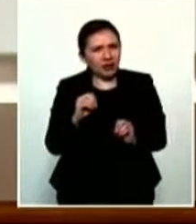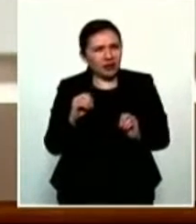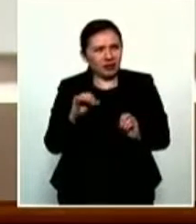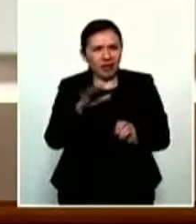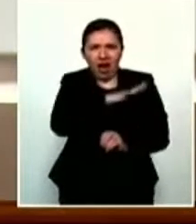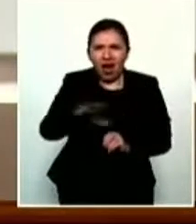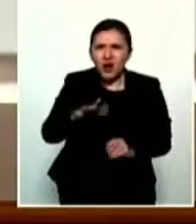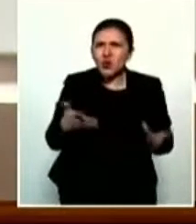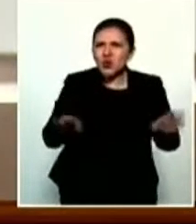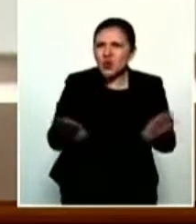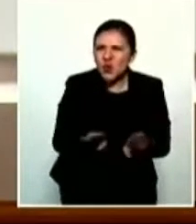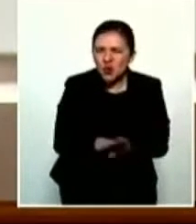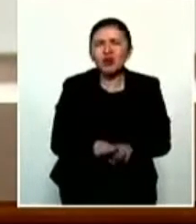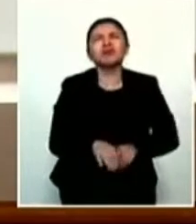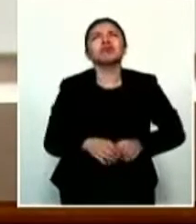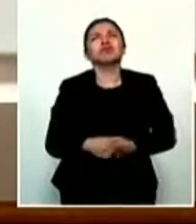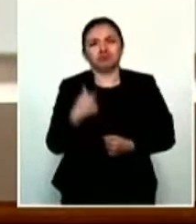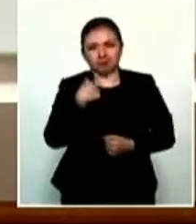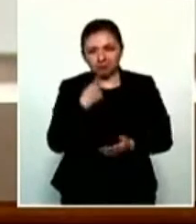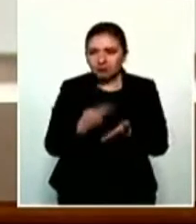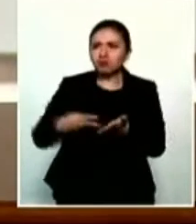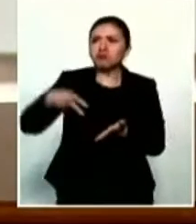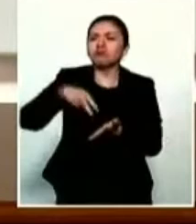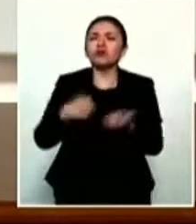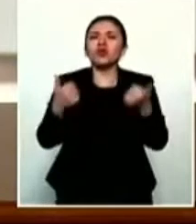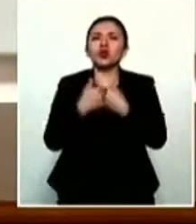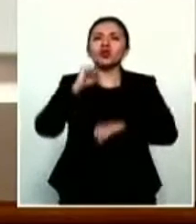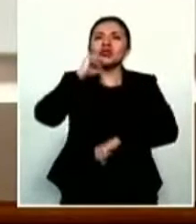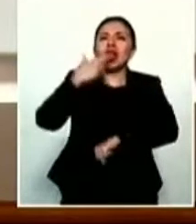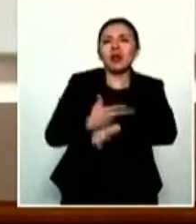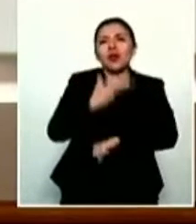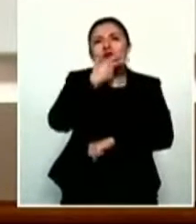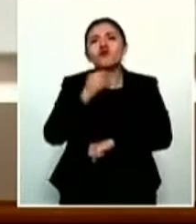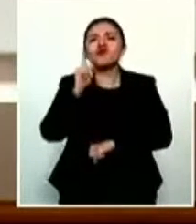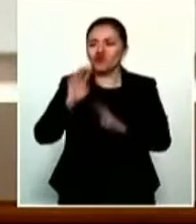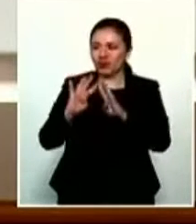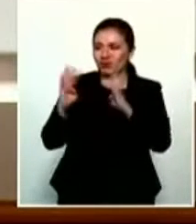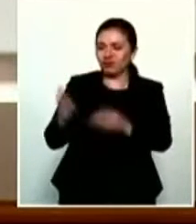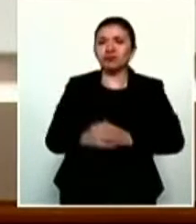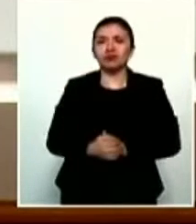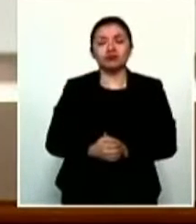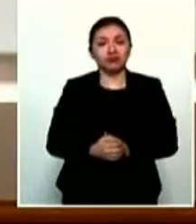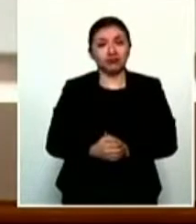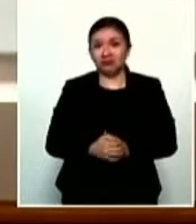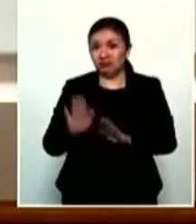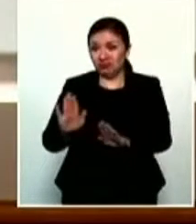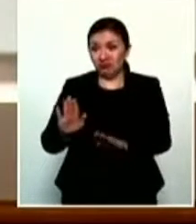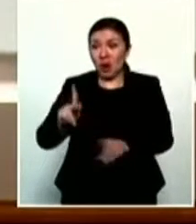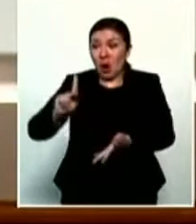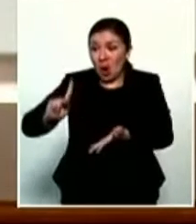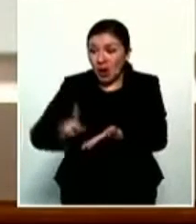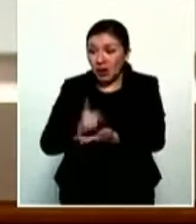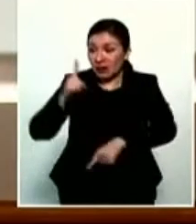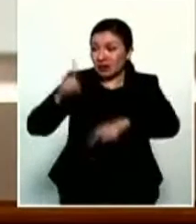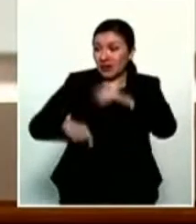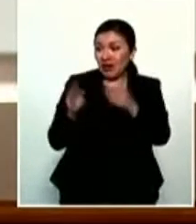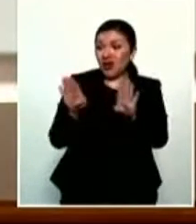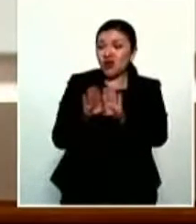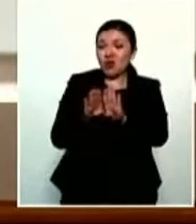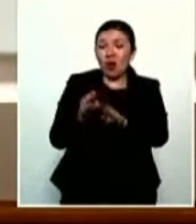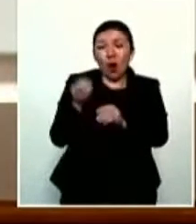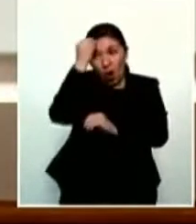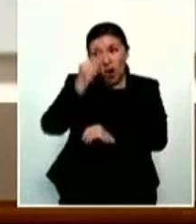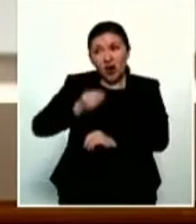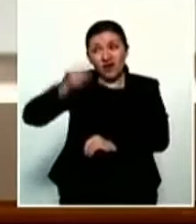subí a mi ponencia y les dije a mis secretarias y secretarios, ni un paso atrás, yo no voy